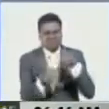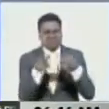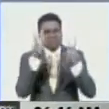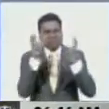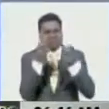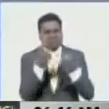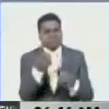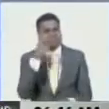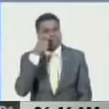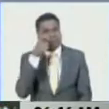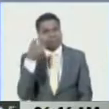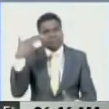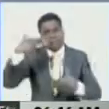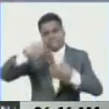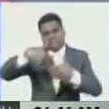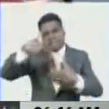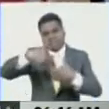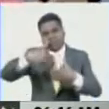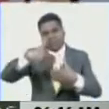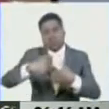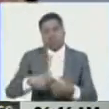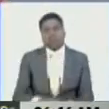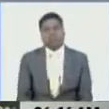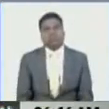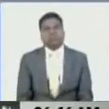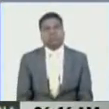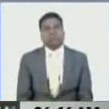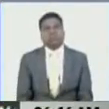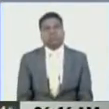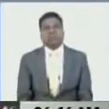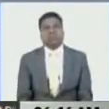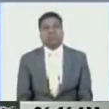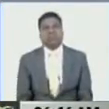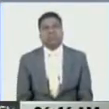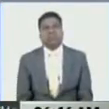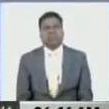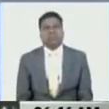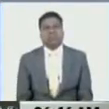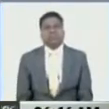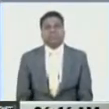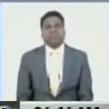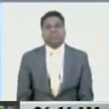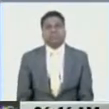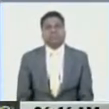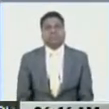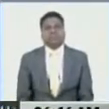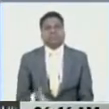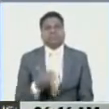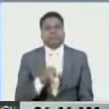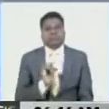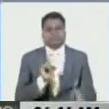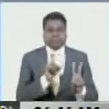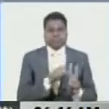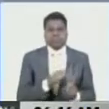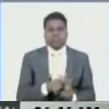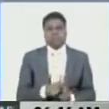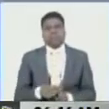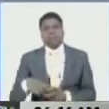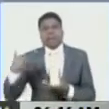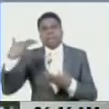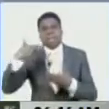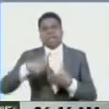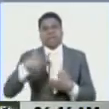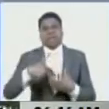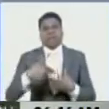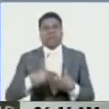petrolero. El tema de una gran guerra que se ha desatado en el ámbito petrolero. Y aquí hay dos dimensiones. El petróleo